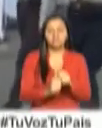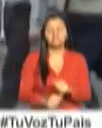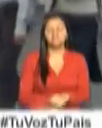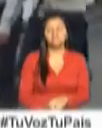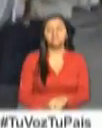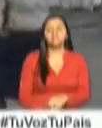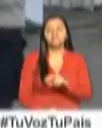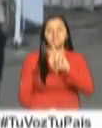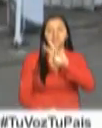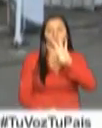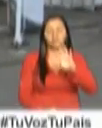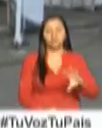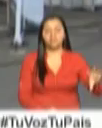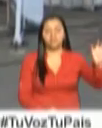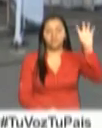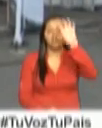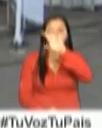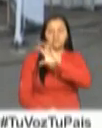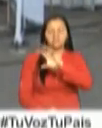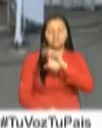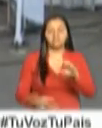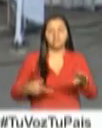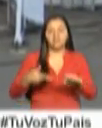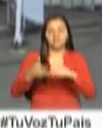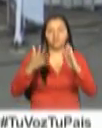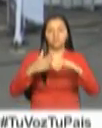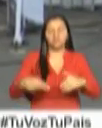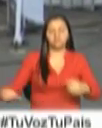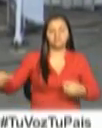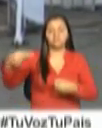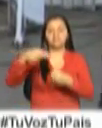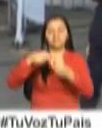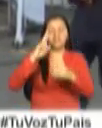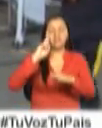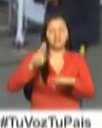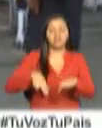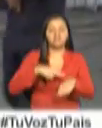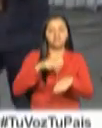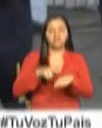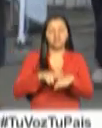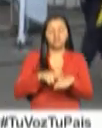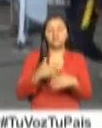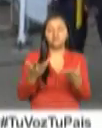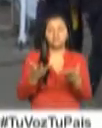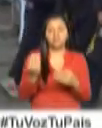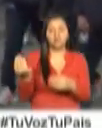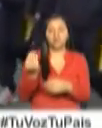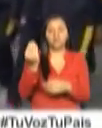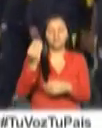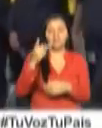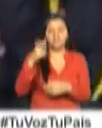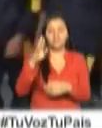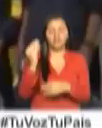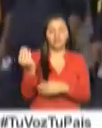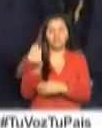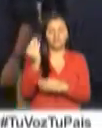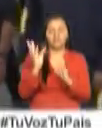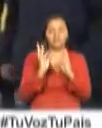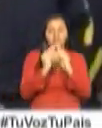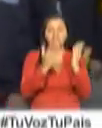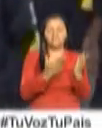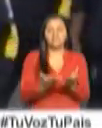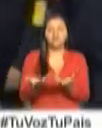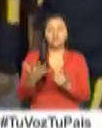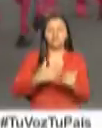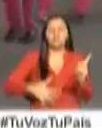24 provincias participaron en la inauguración de los Juegos Nacionales Juveniles y Prejuveniles 2016. El evento se efectuó en